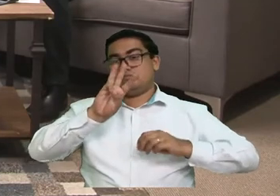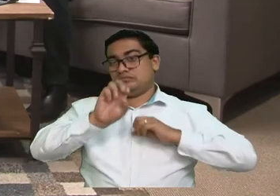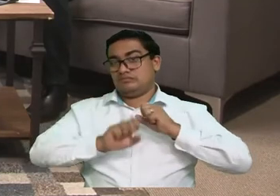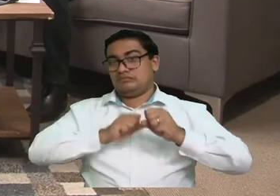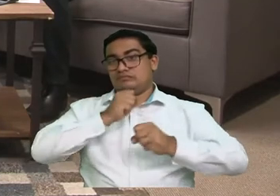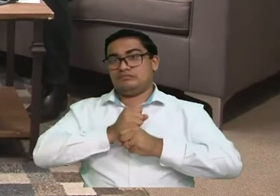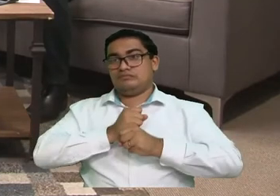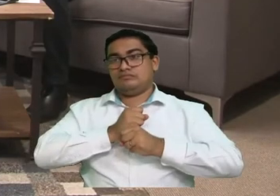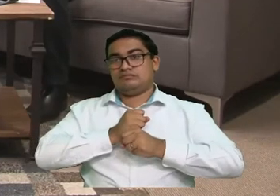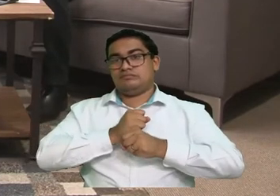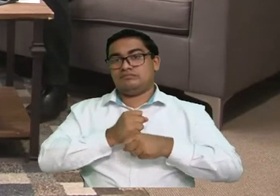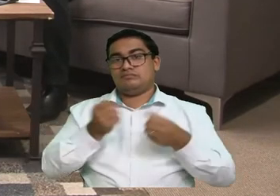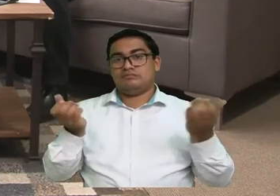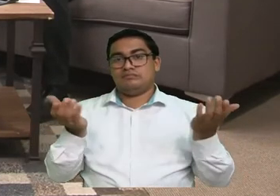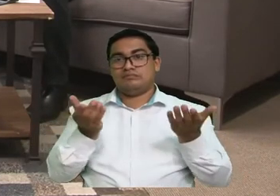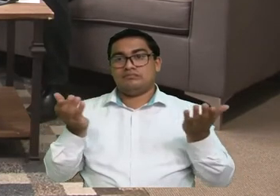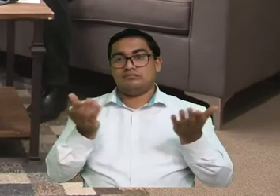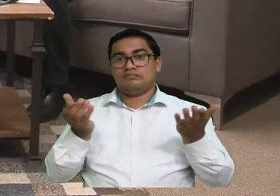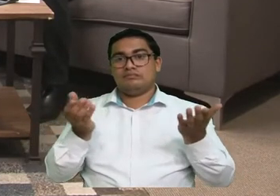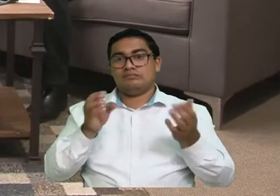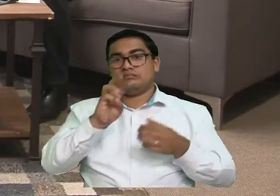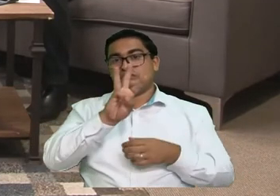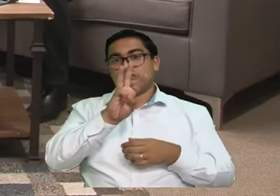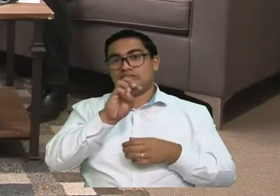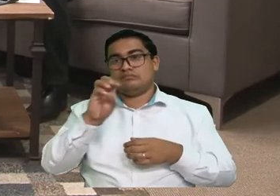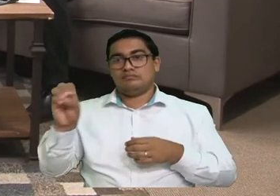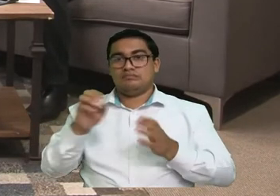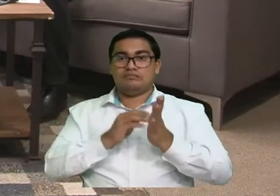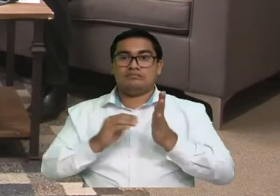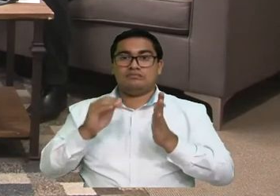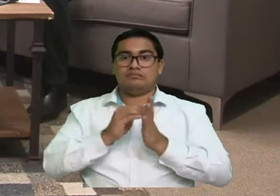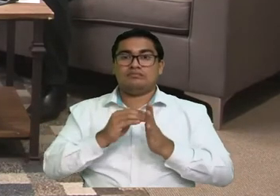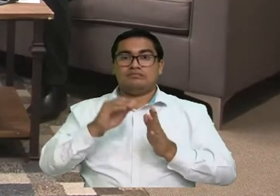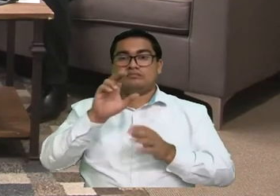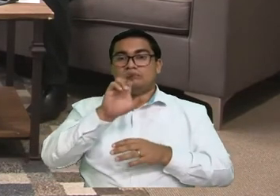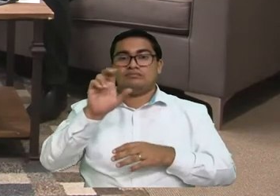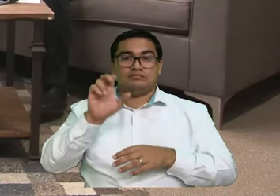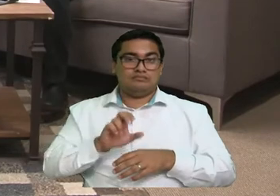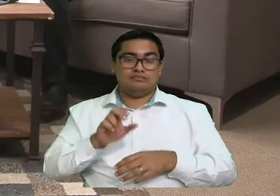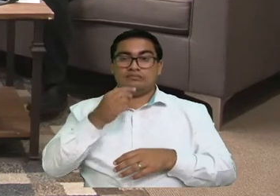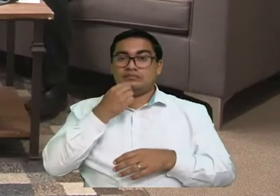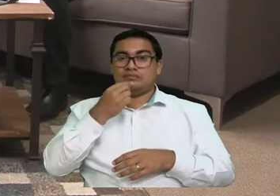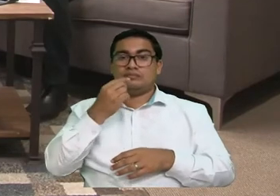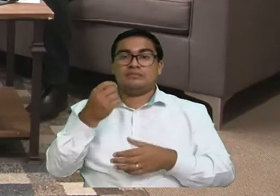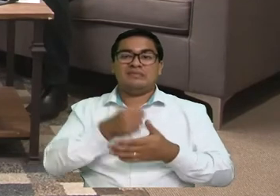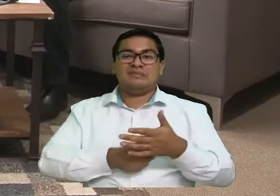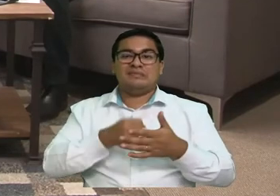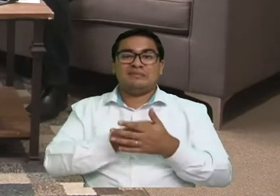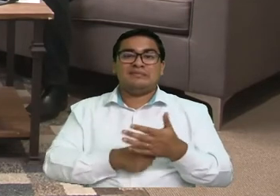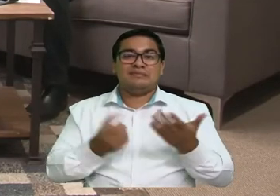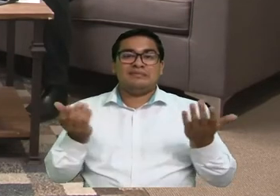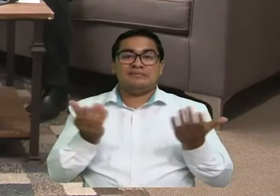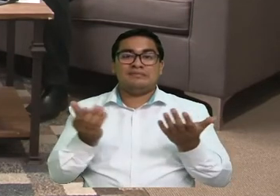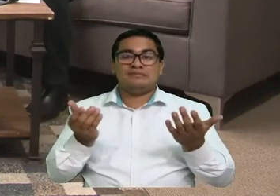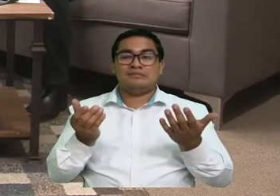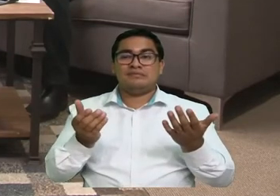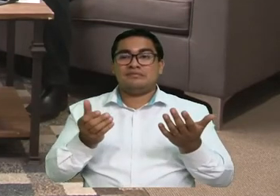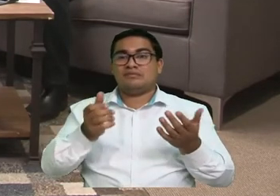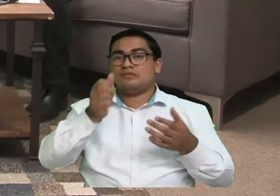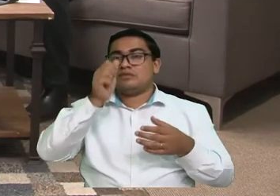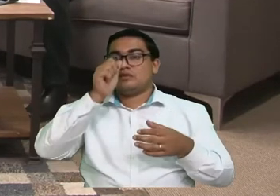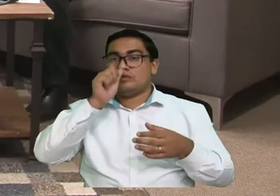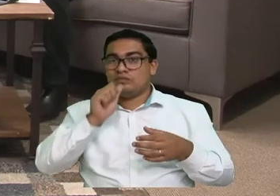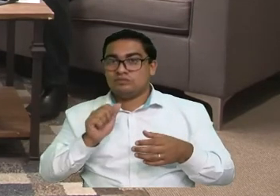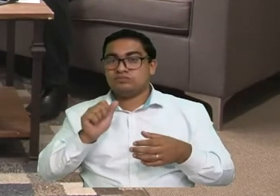consecutivos arriba de los 300 millones. Con este esfuerzo que estamos haciendo de la acuicultura a pequeña